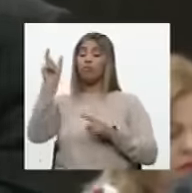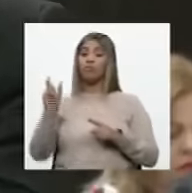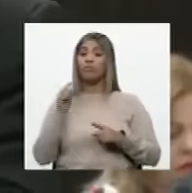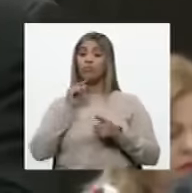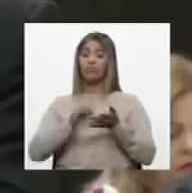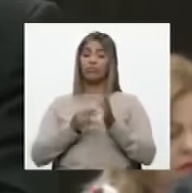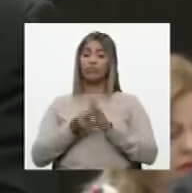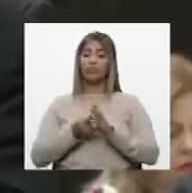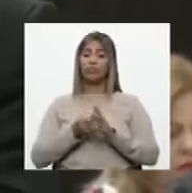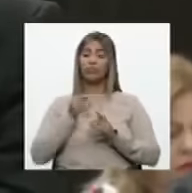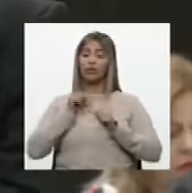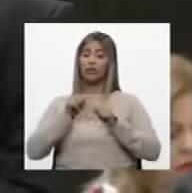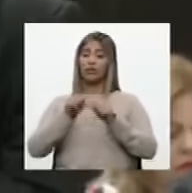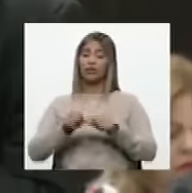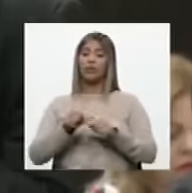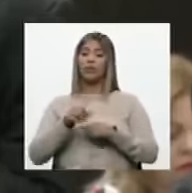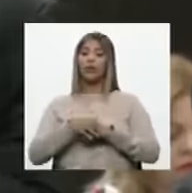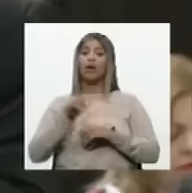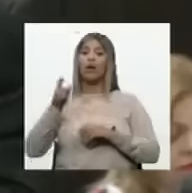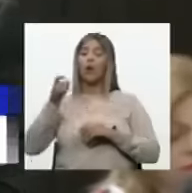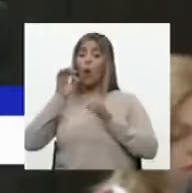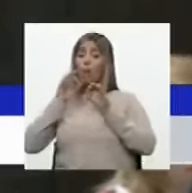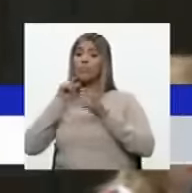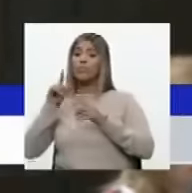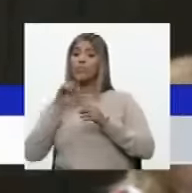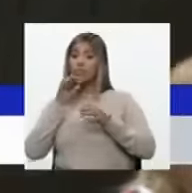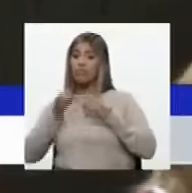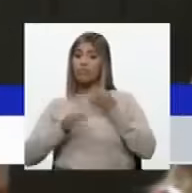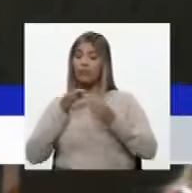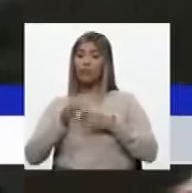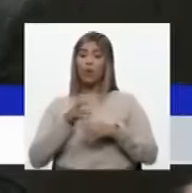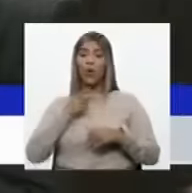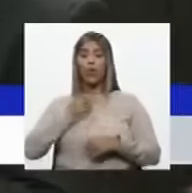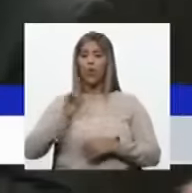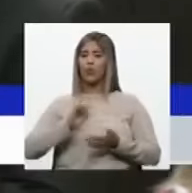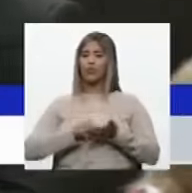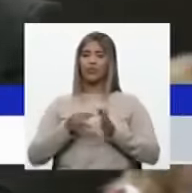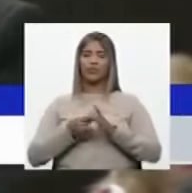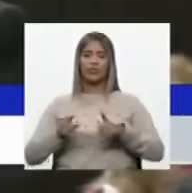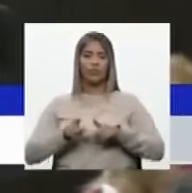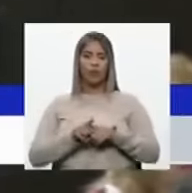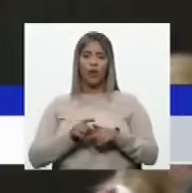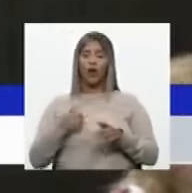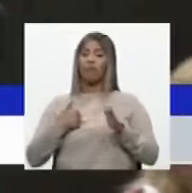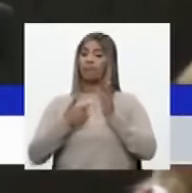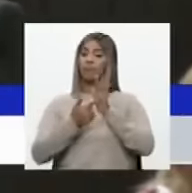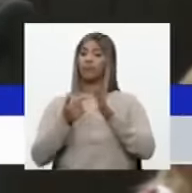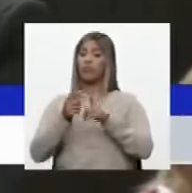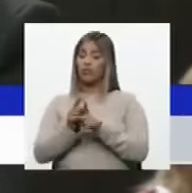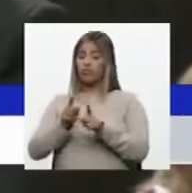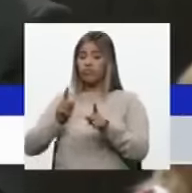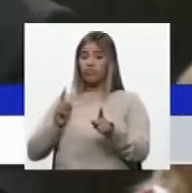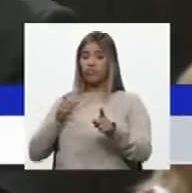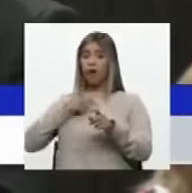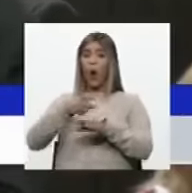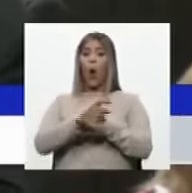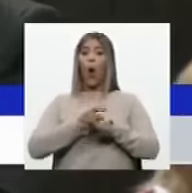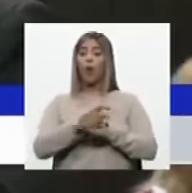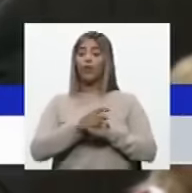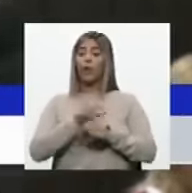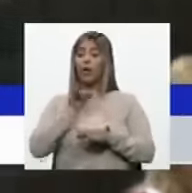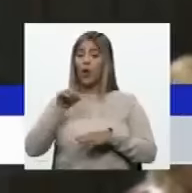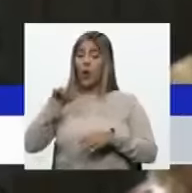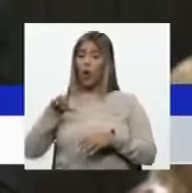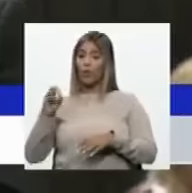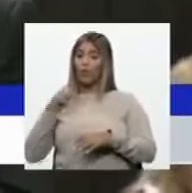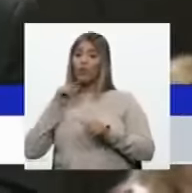era la continuación del gomecismo y demostró contundentemente que no lo era. Demostró su distancia con el gobierno de López Contreras, que